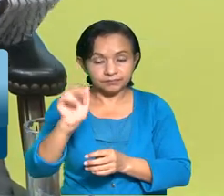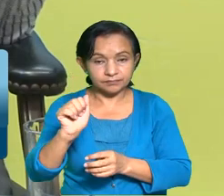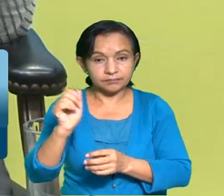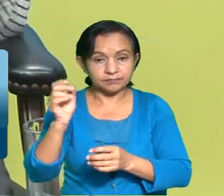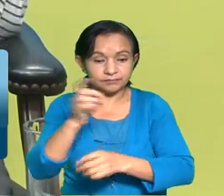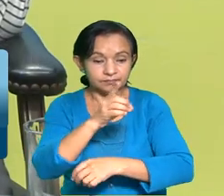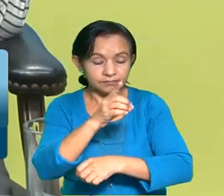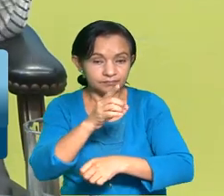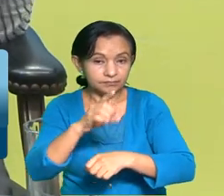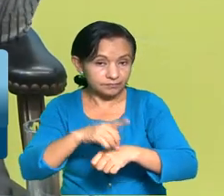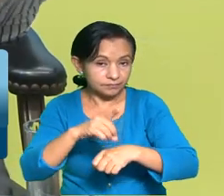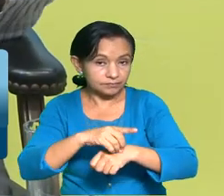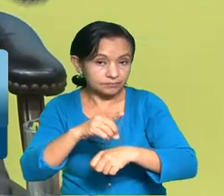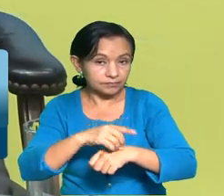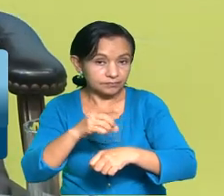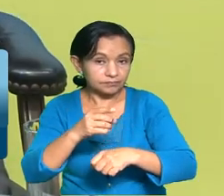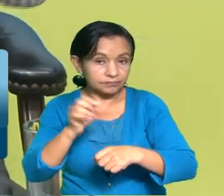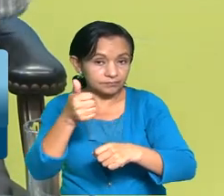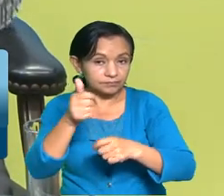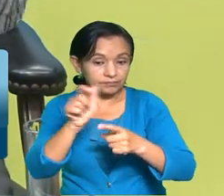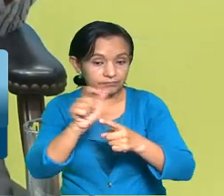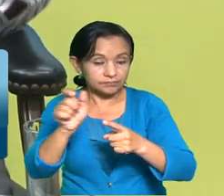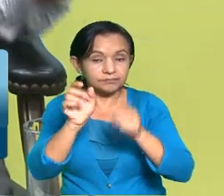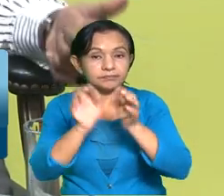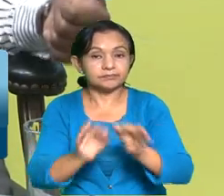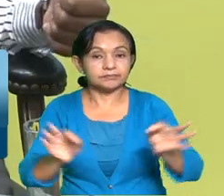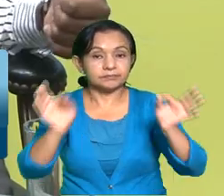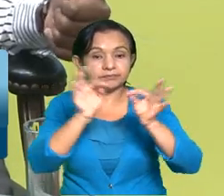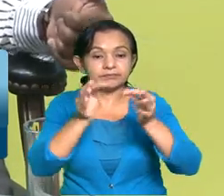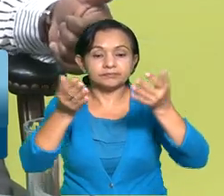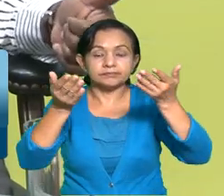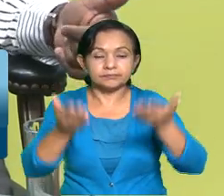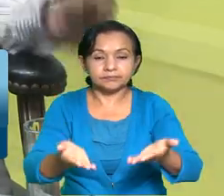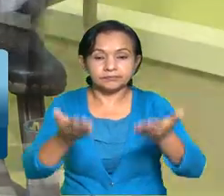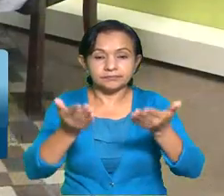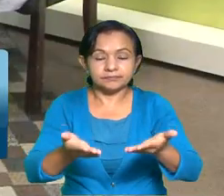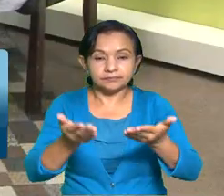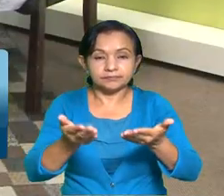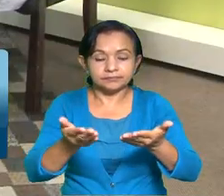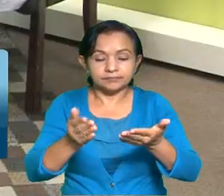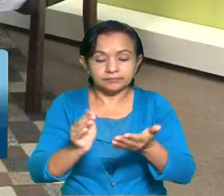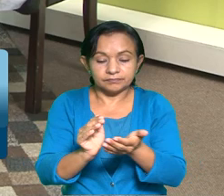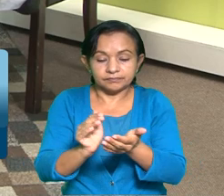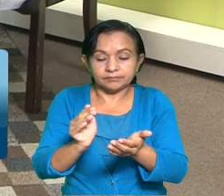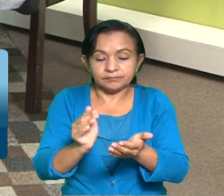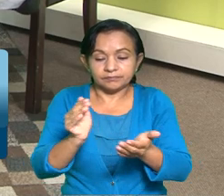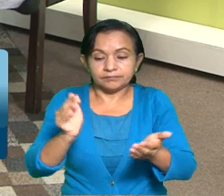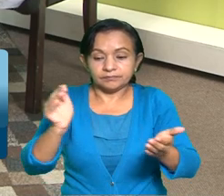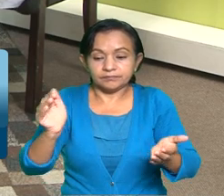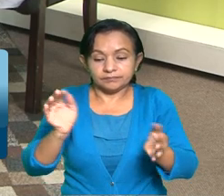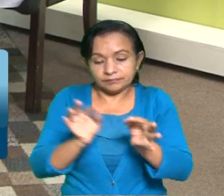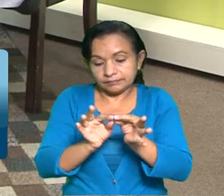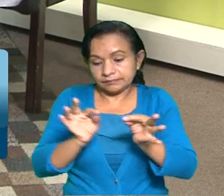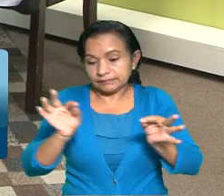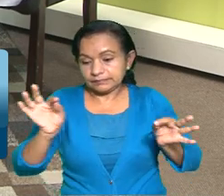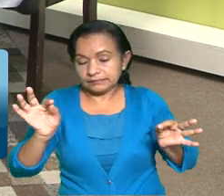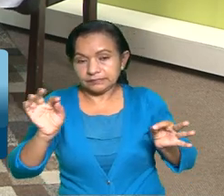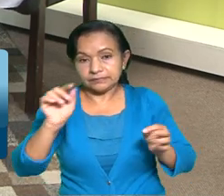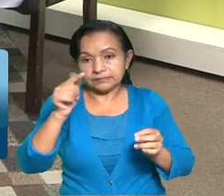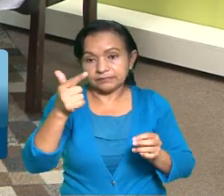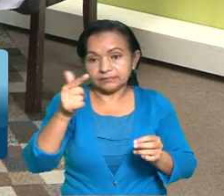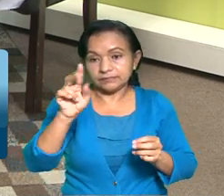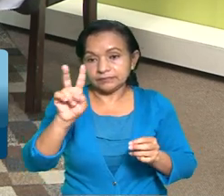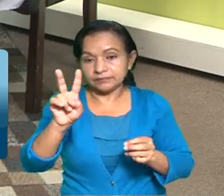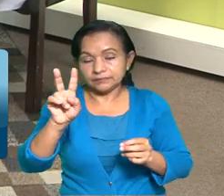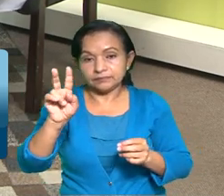si hay que llevarle importante el peso. Así es, el control del niño sano. Y el tamaño. Que inicialmente se hace en los primeros